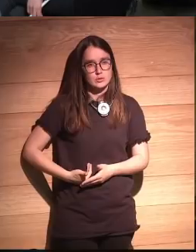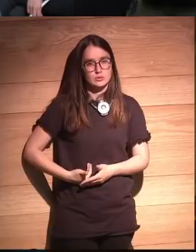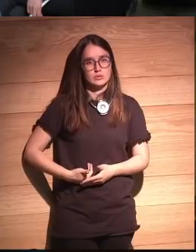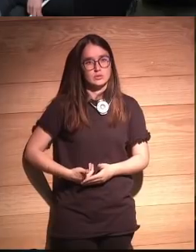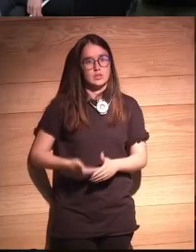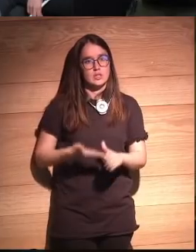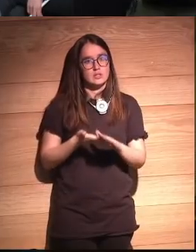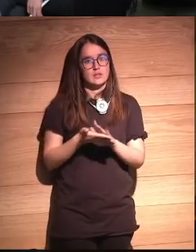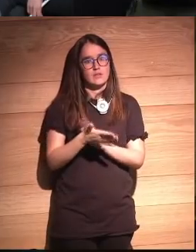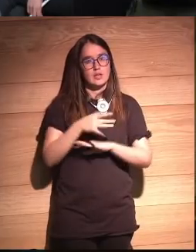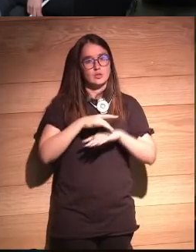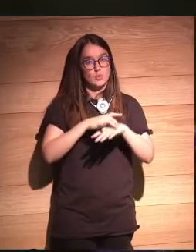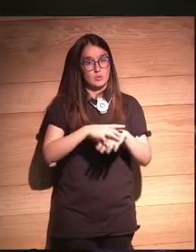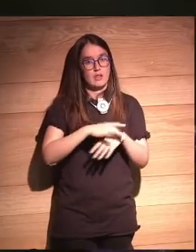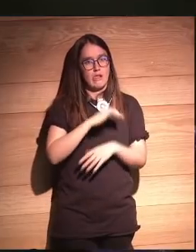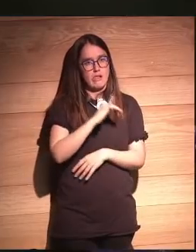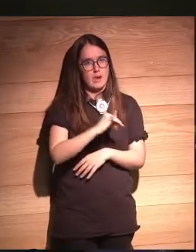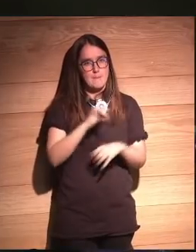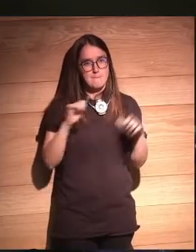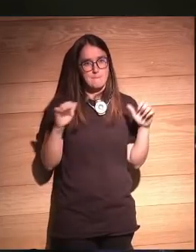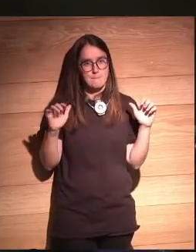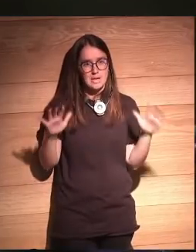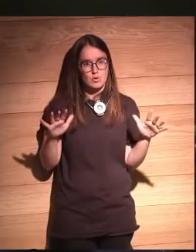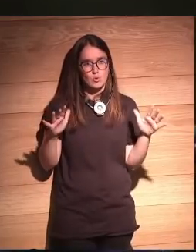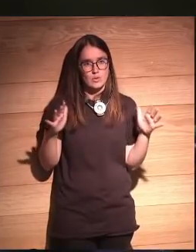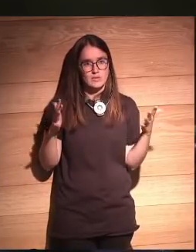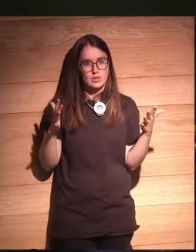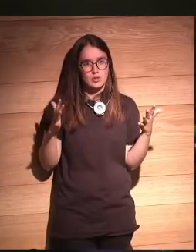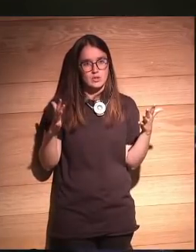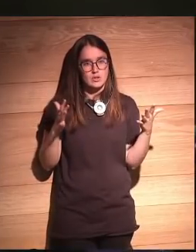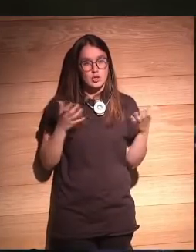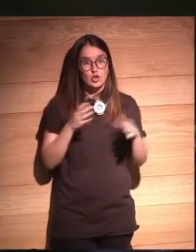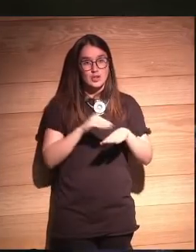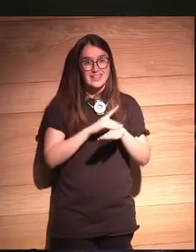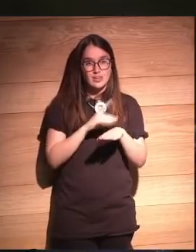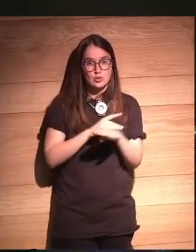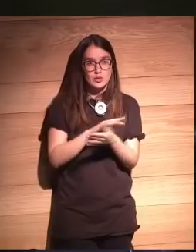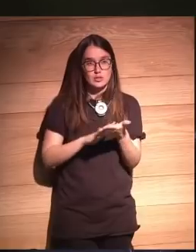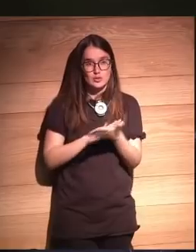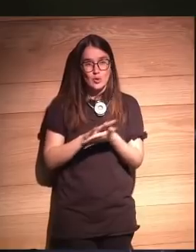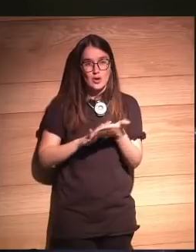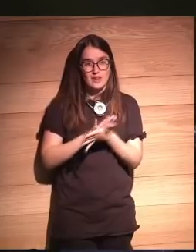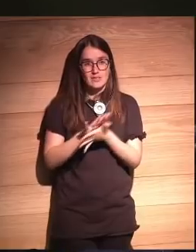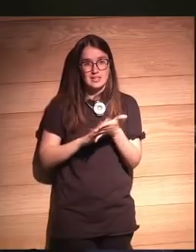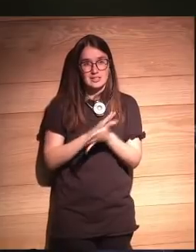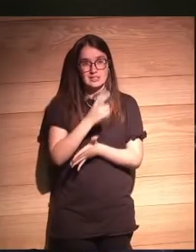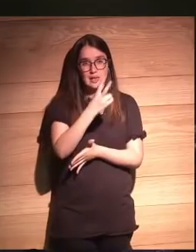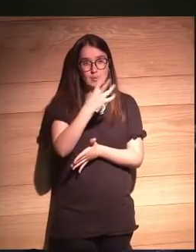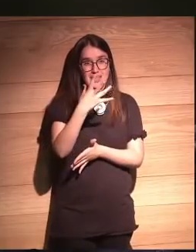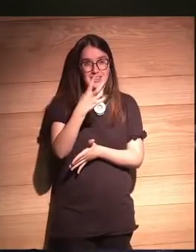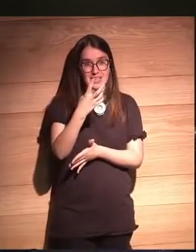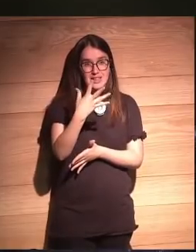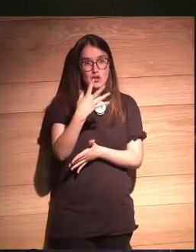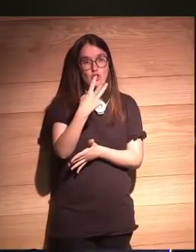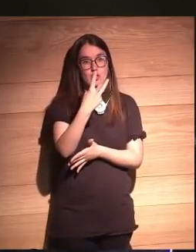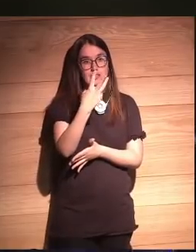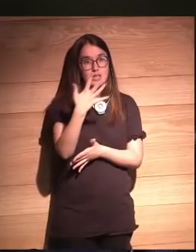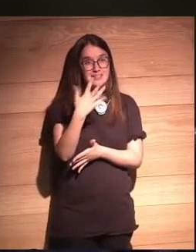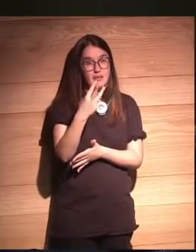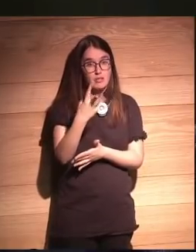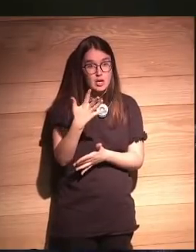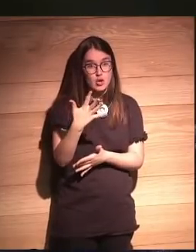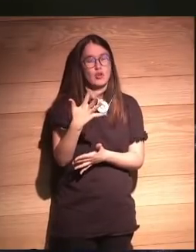Son uno de los agentes existentes, pero cuando, incluso dando los datos, cuando hablas del 25 o del 35,